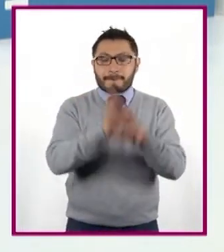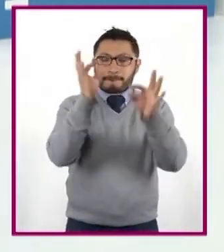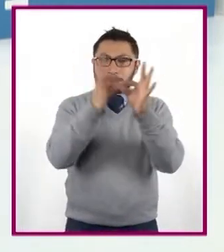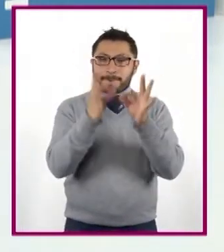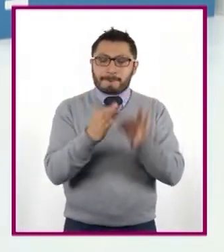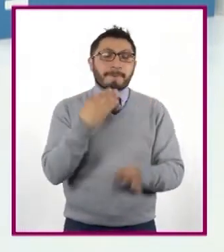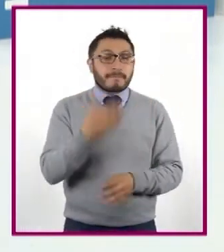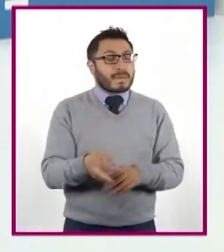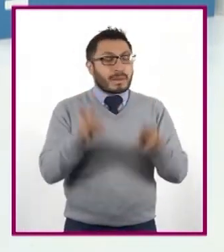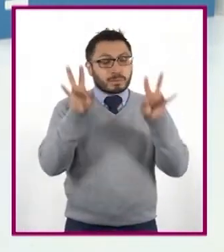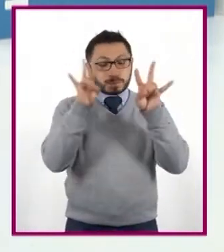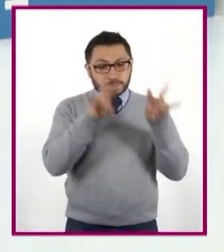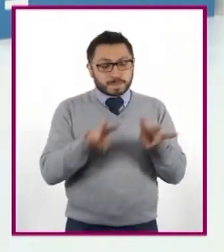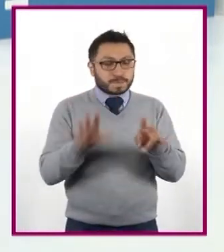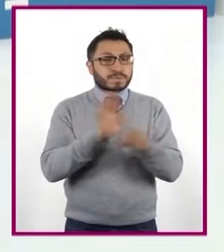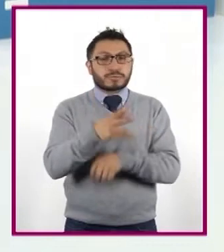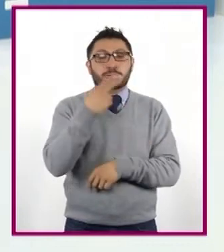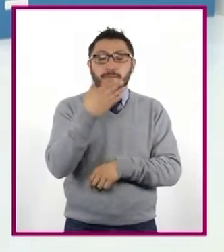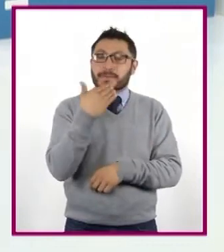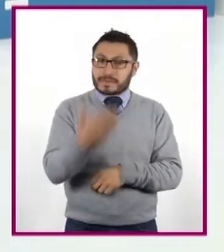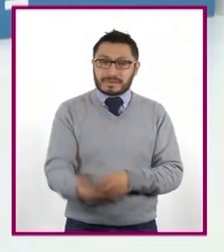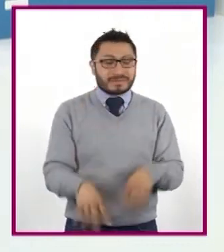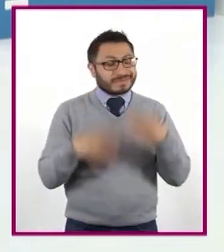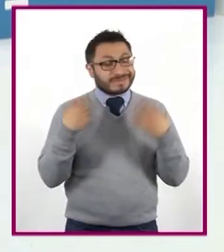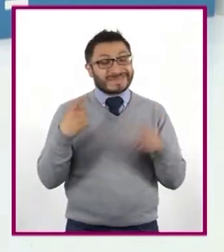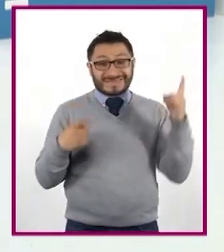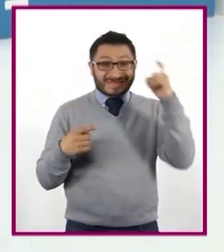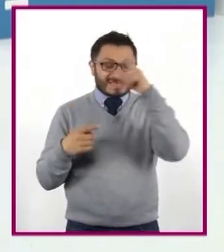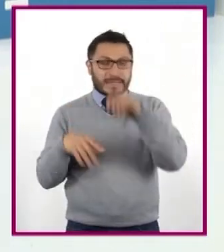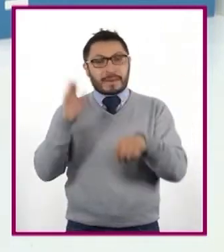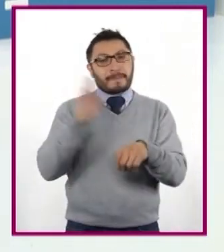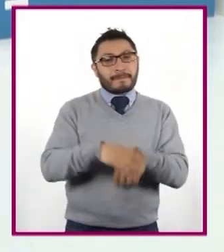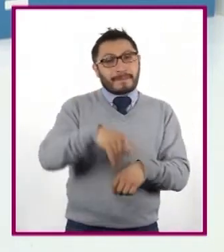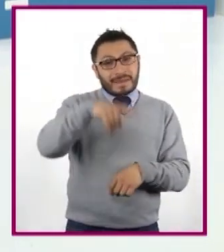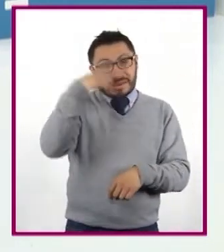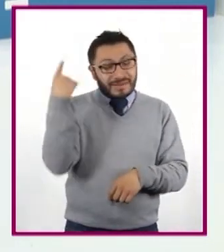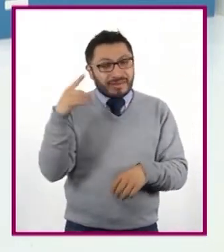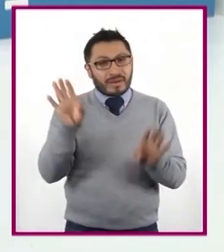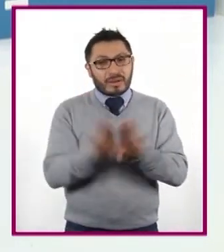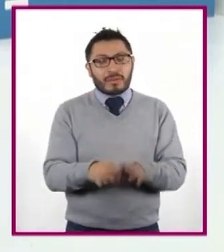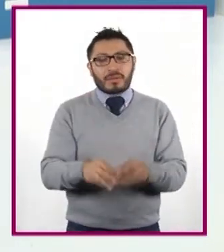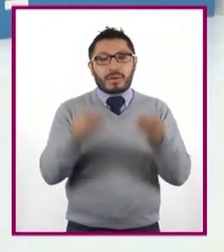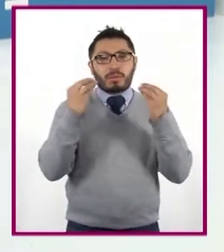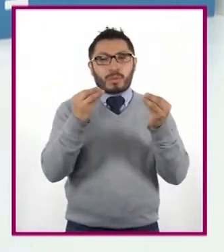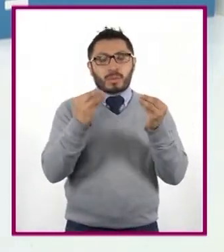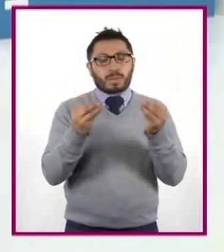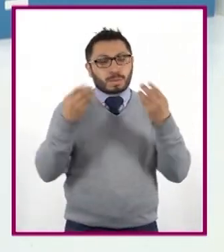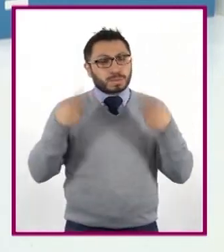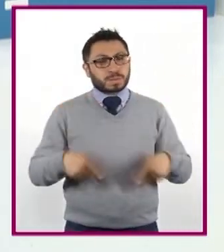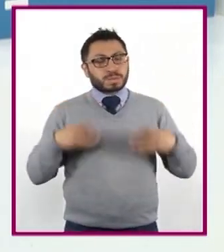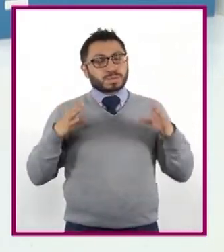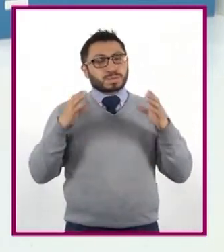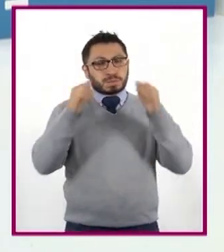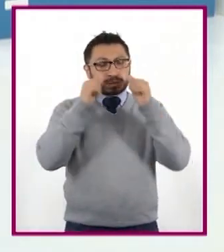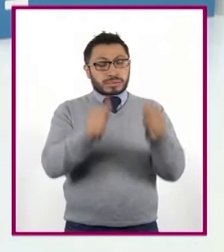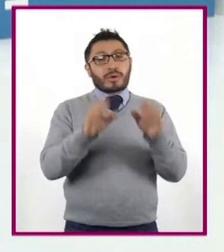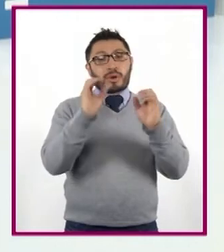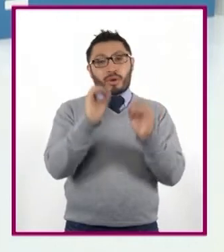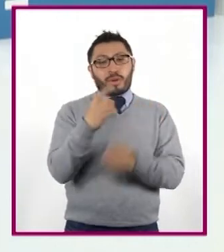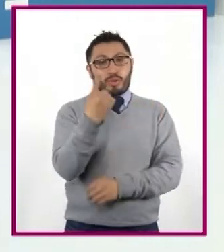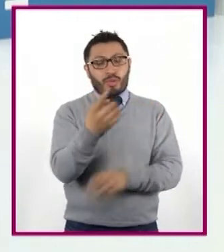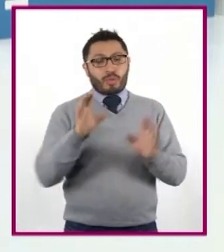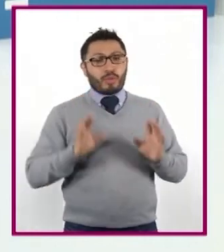y observar su utilidad. ¿Será más sencillo atender a cientos de colonos o a un grupo